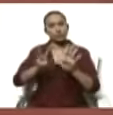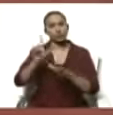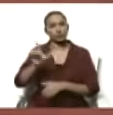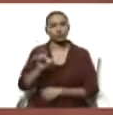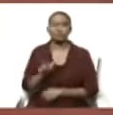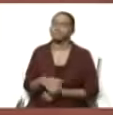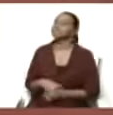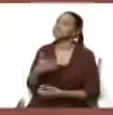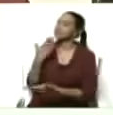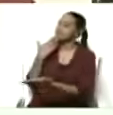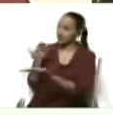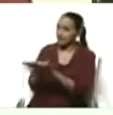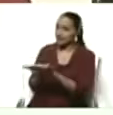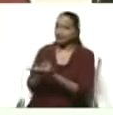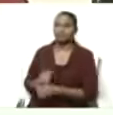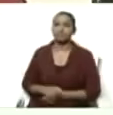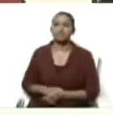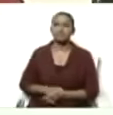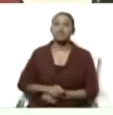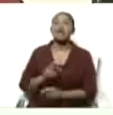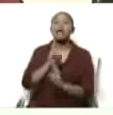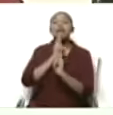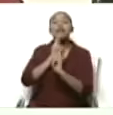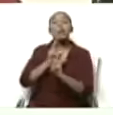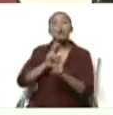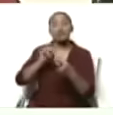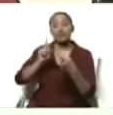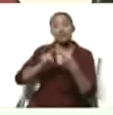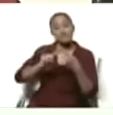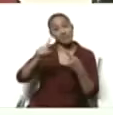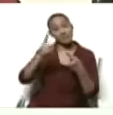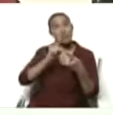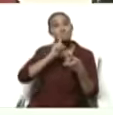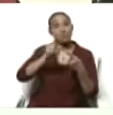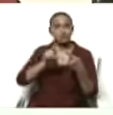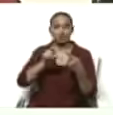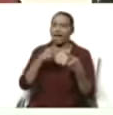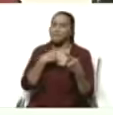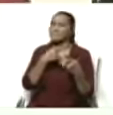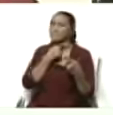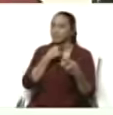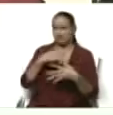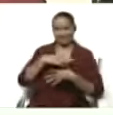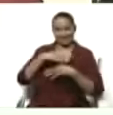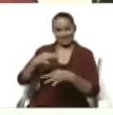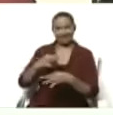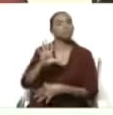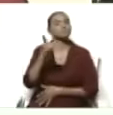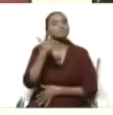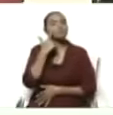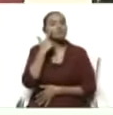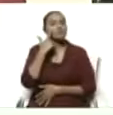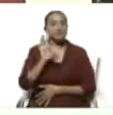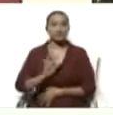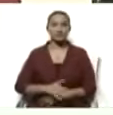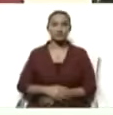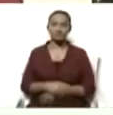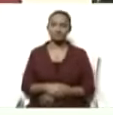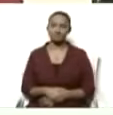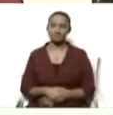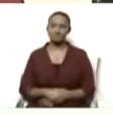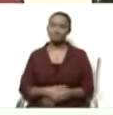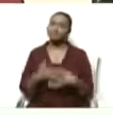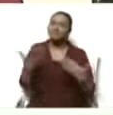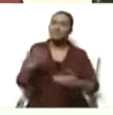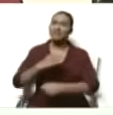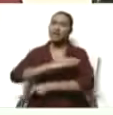Mira la primera pregunta a mí me gusta fíjate es es la